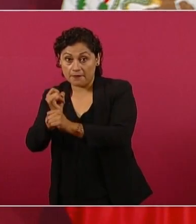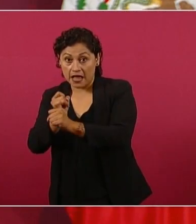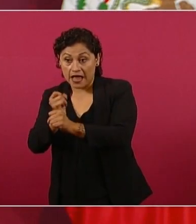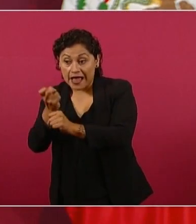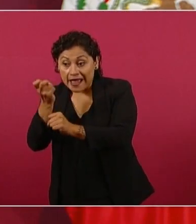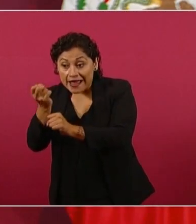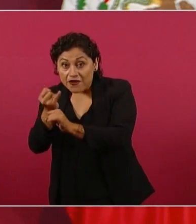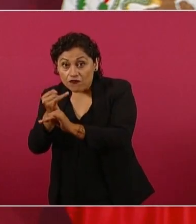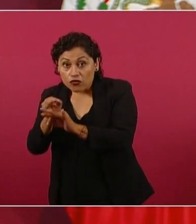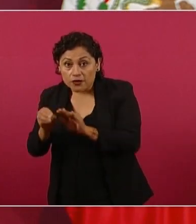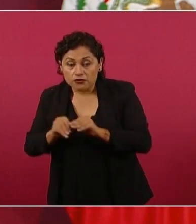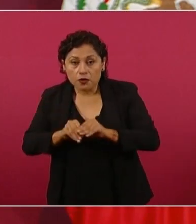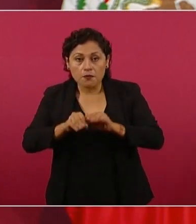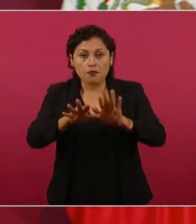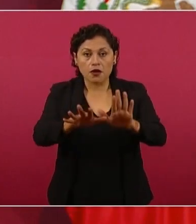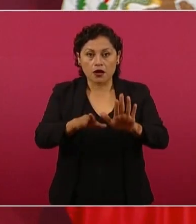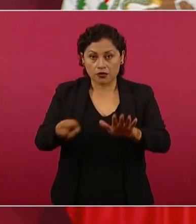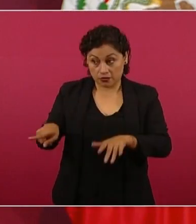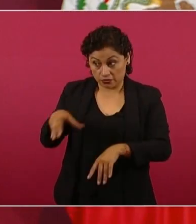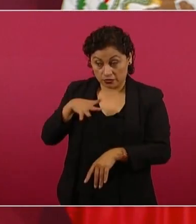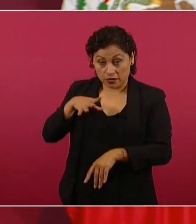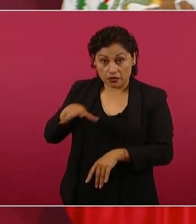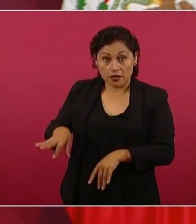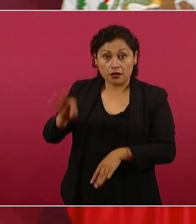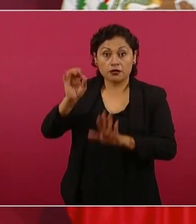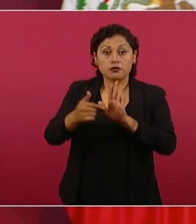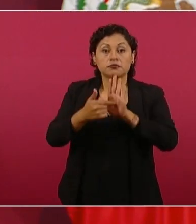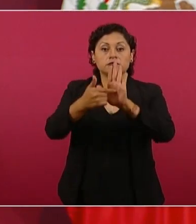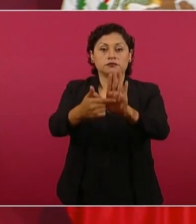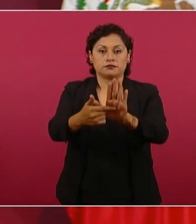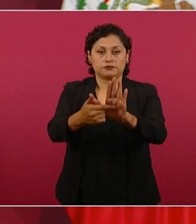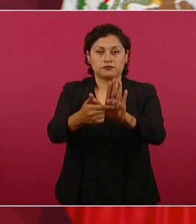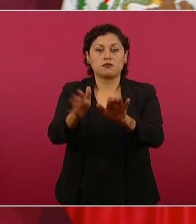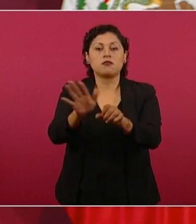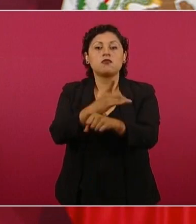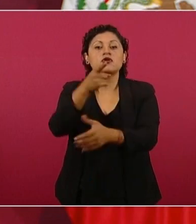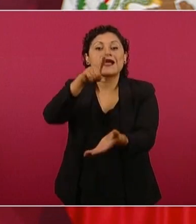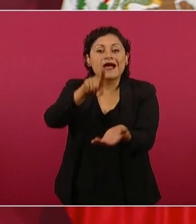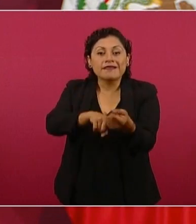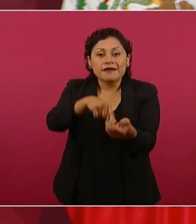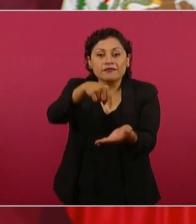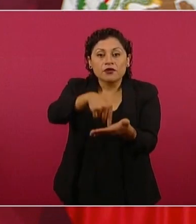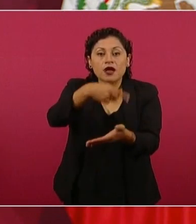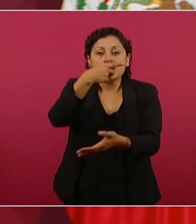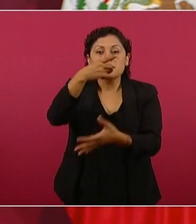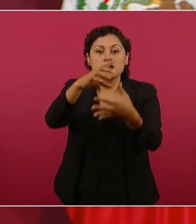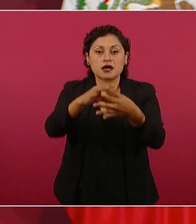sobre cómo se asesinó a unos periodistas.